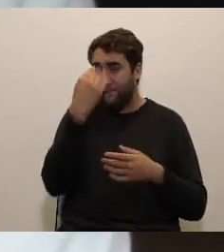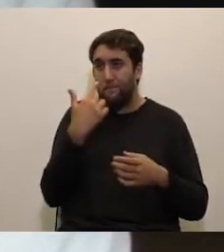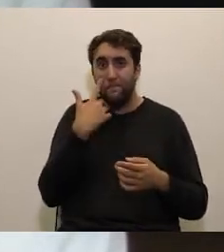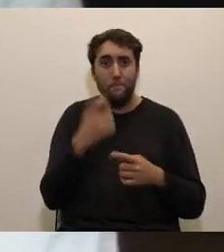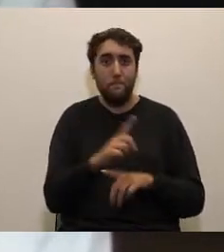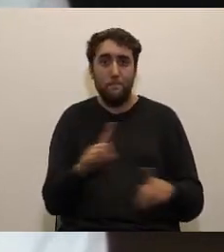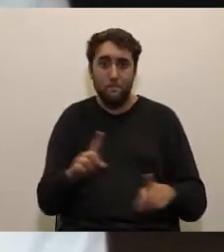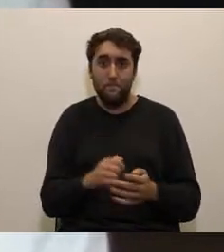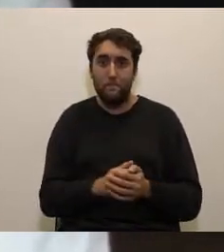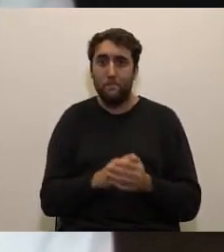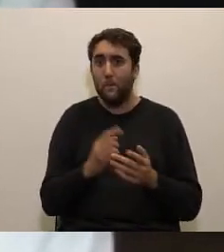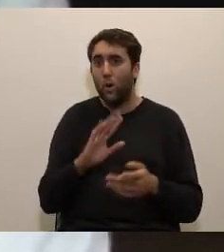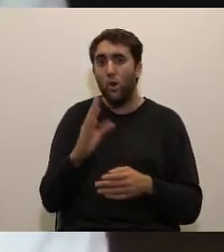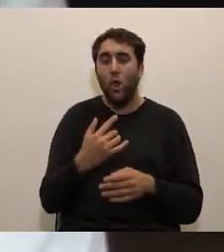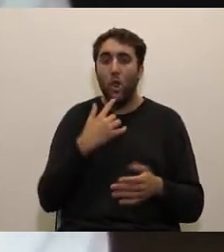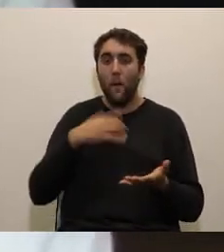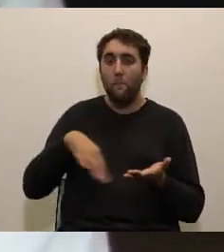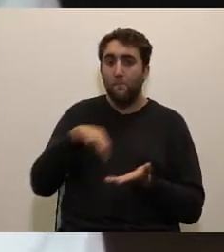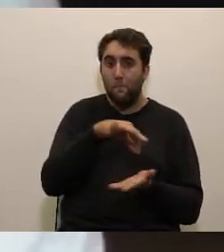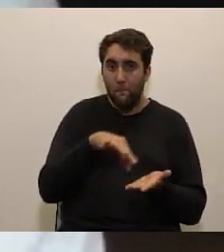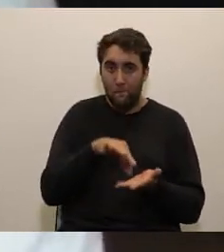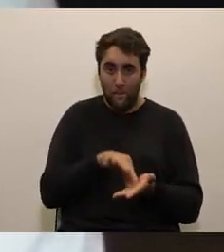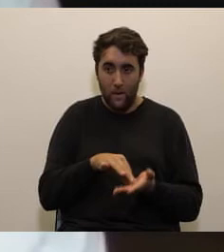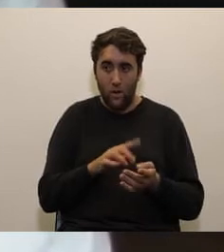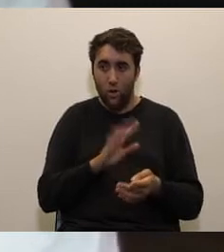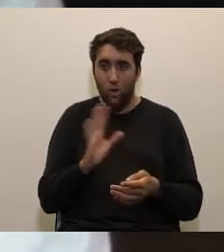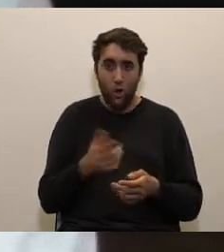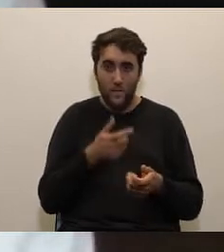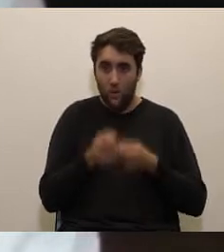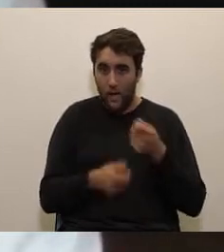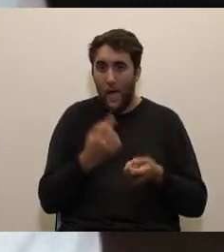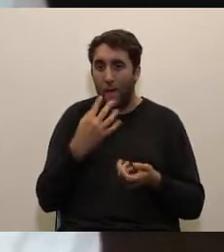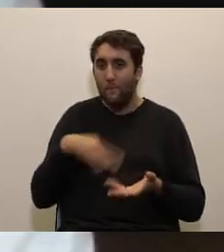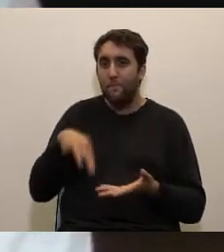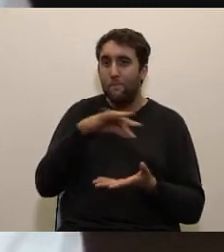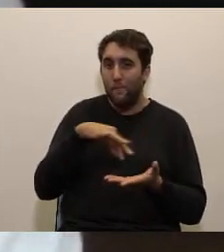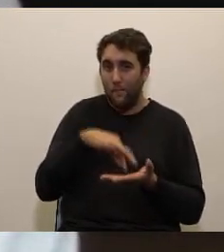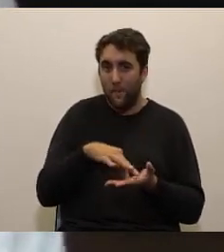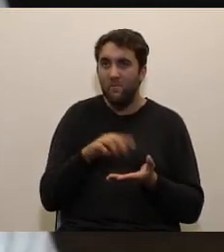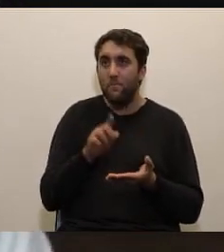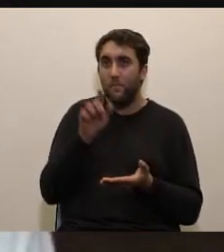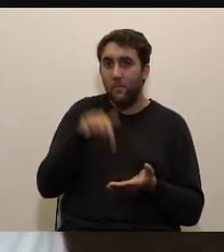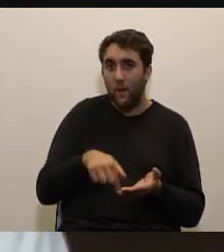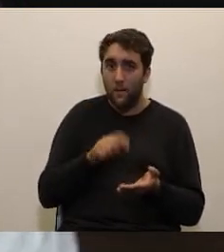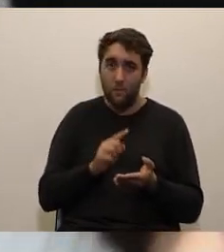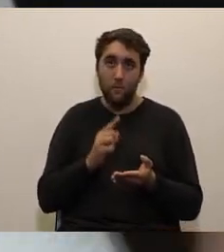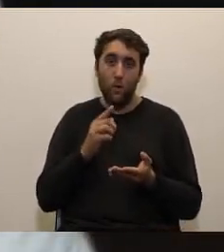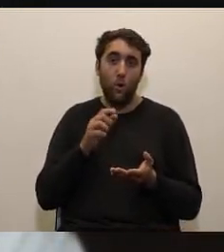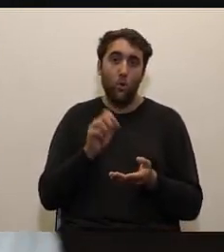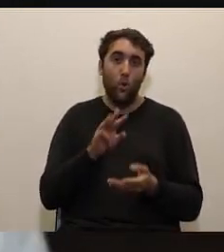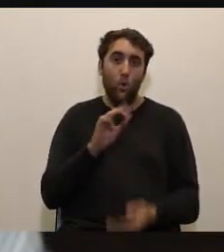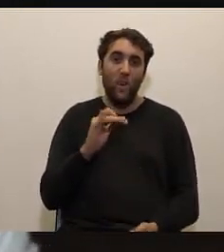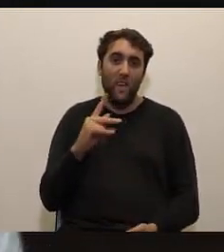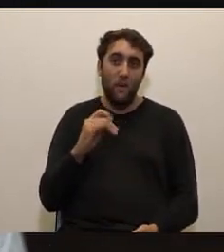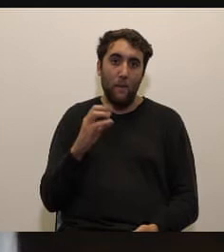nos damos cuenta. Lo mismo pasa con todos los mapas. Todos los teléfonos que tienen mapas, de una u otra manera, usan datos de mapas que están en una especie de Wikipedia de